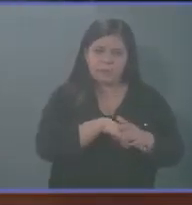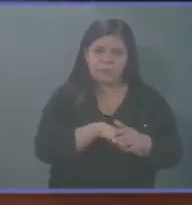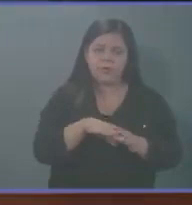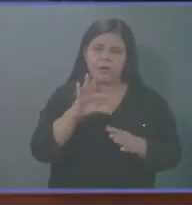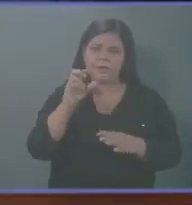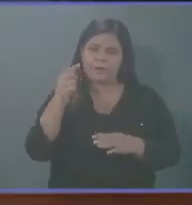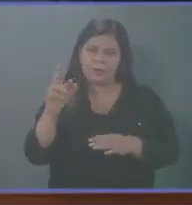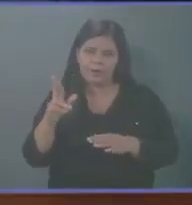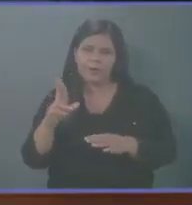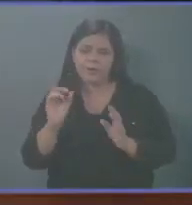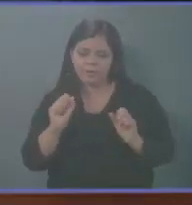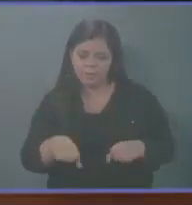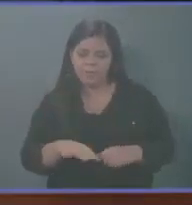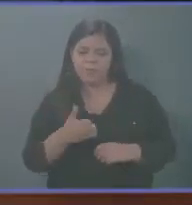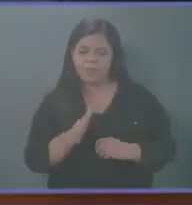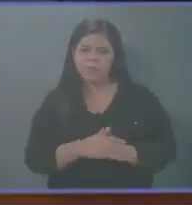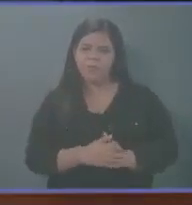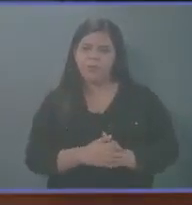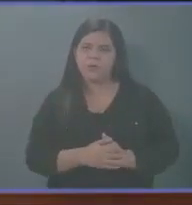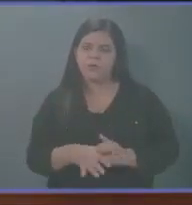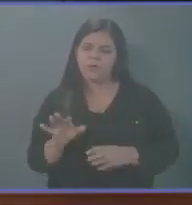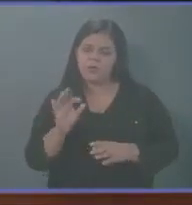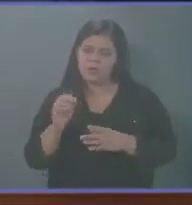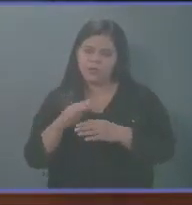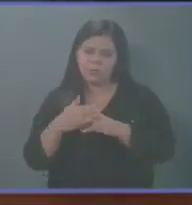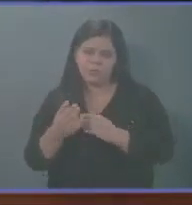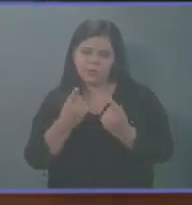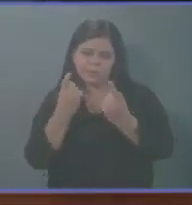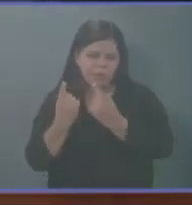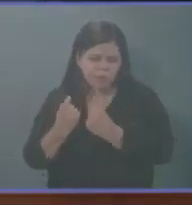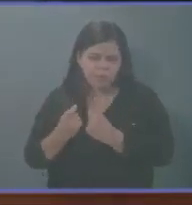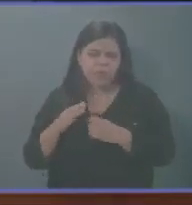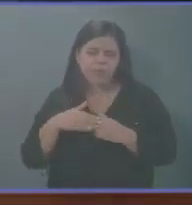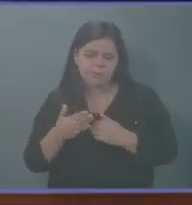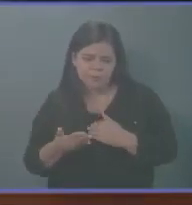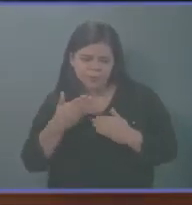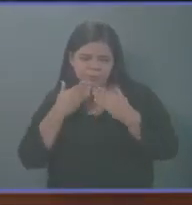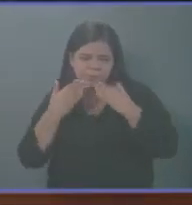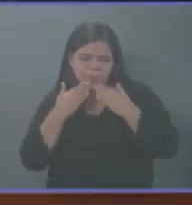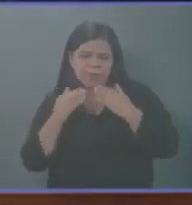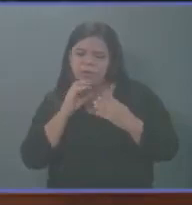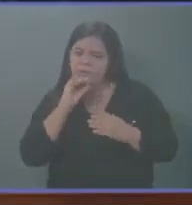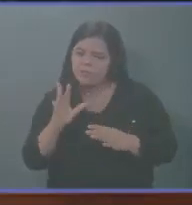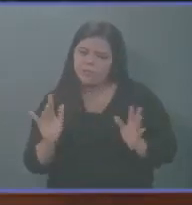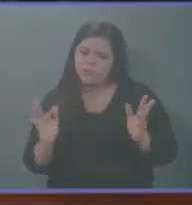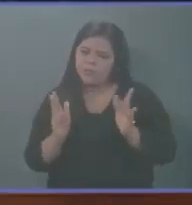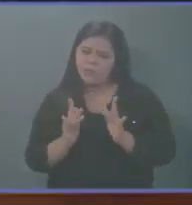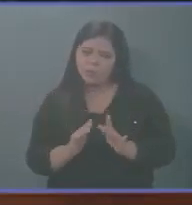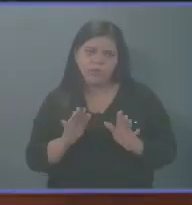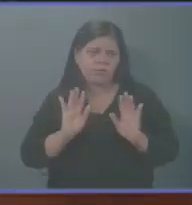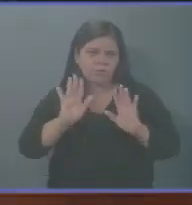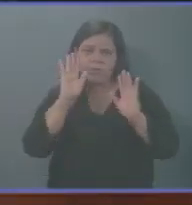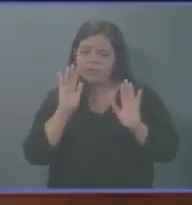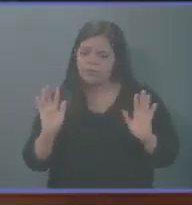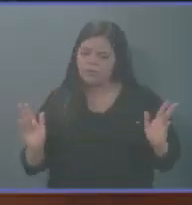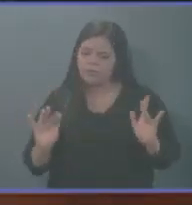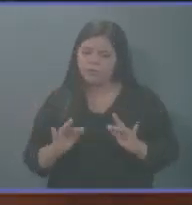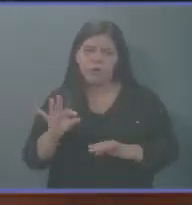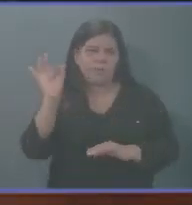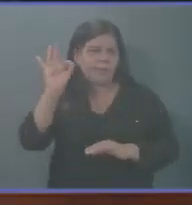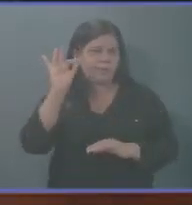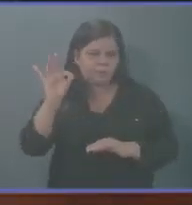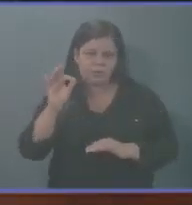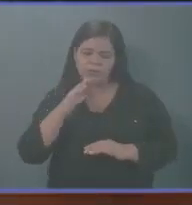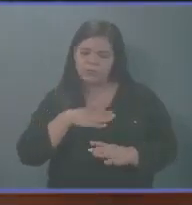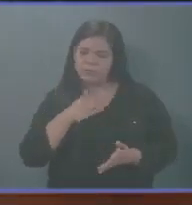la Fuerza Armada, le hacen algunas preguntas, se aclara de que esto es una reunión casual a la que llega, que es una reunión de